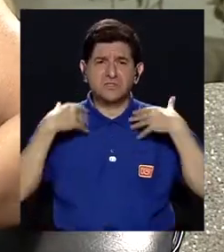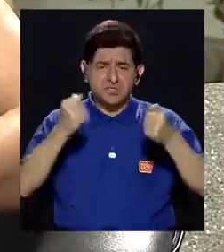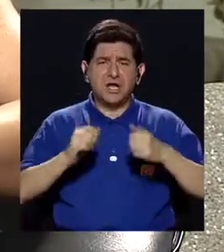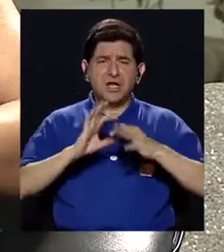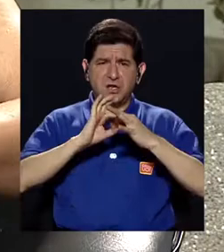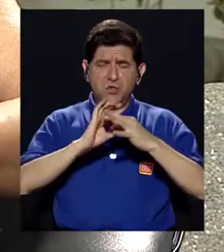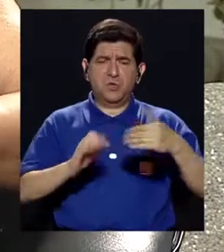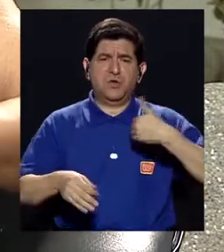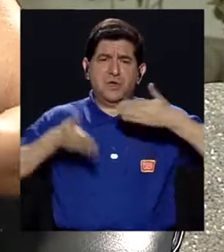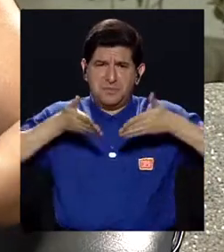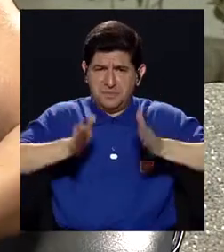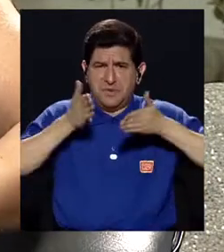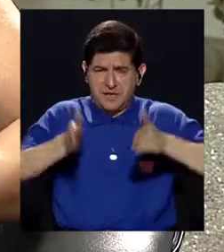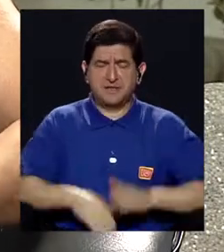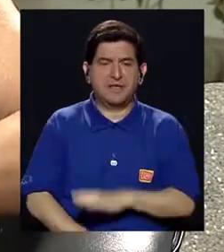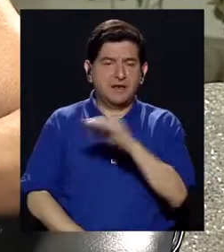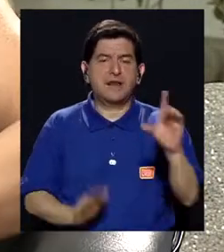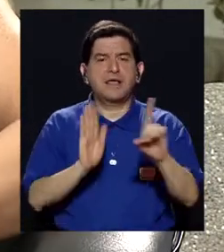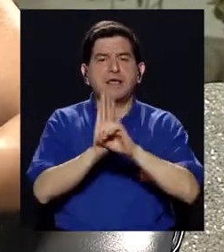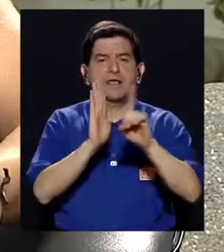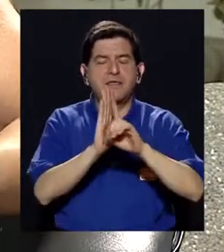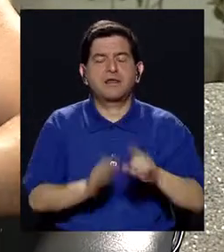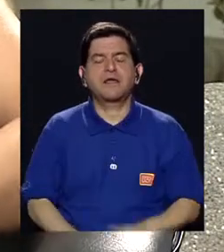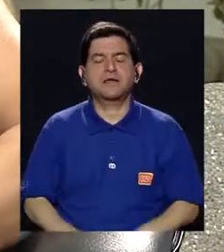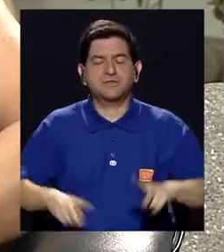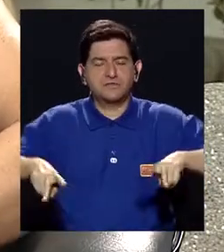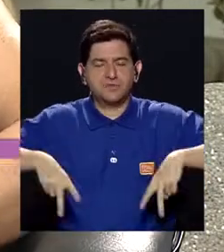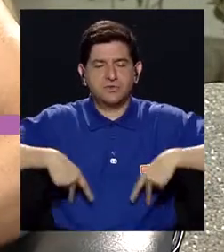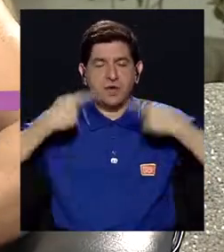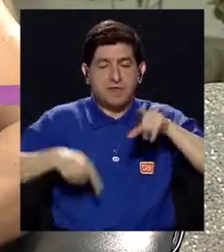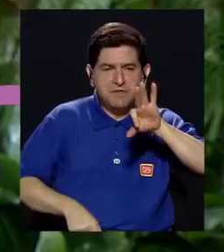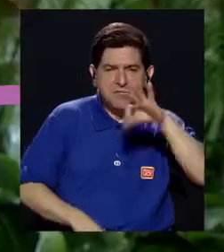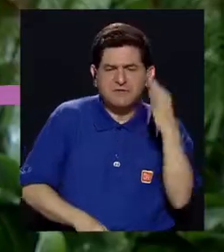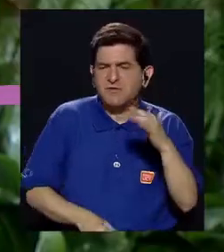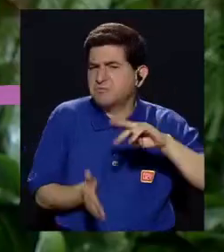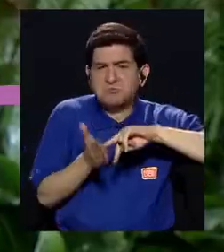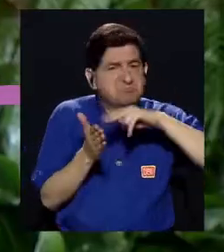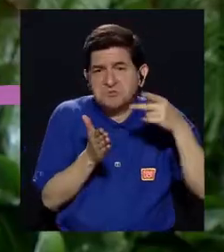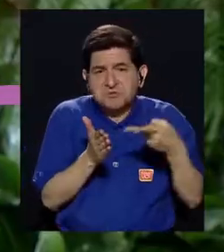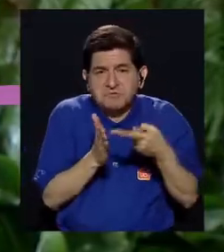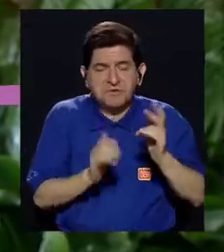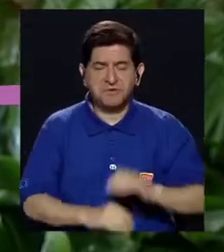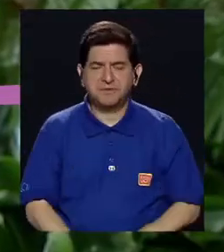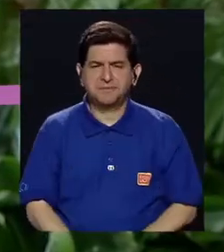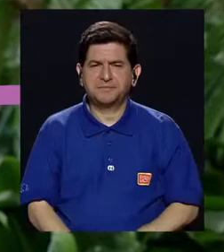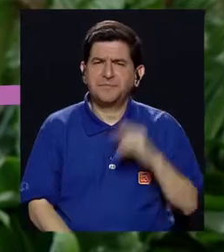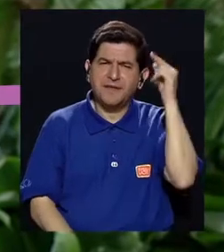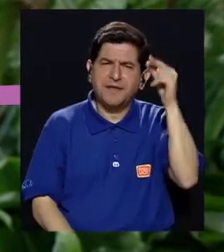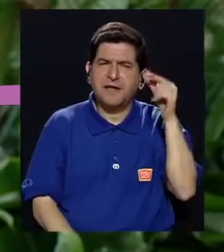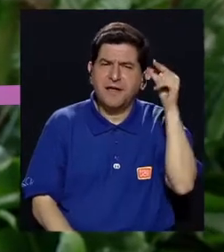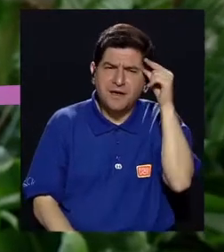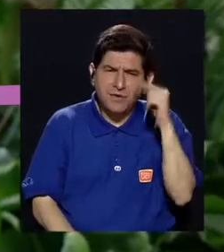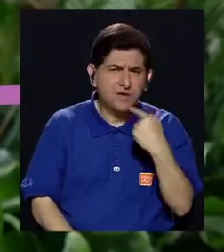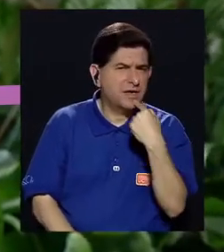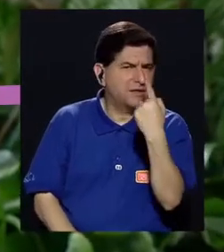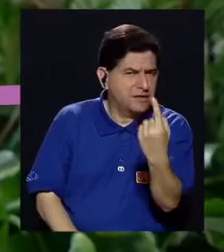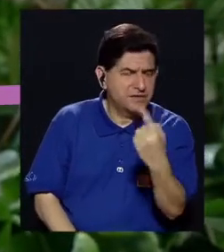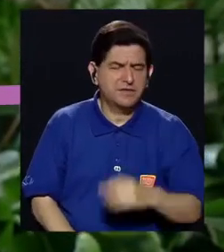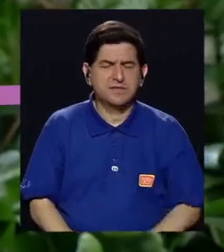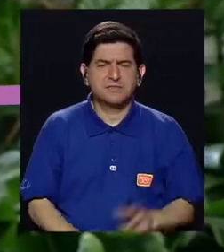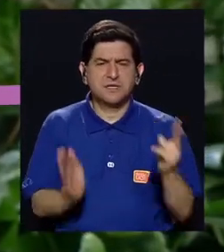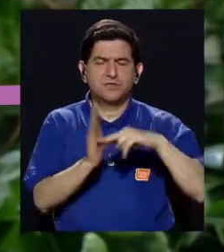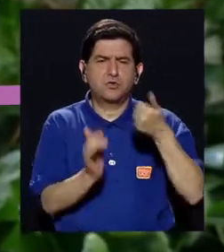salud reproductiva? ¿Y qué entonces es tener derecho a vivir de esa forma? Doctora, entonces en esa lógica, poniendo un ejemplo, en